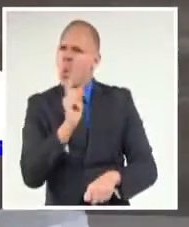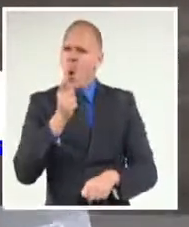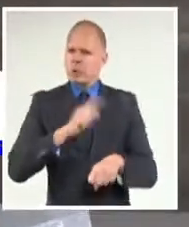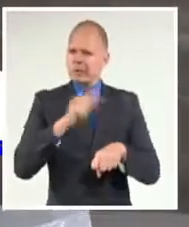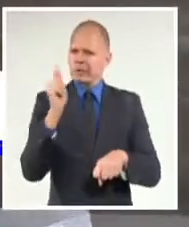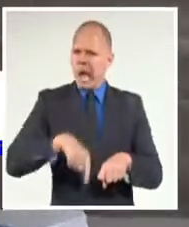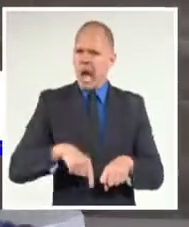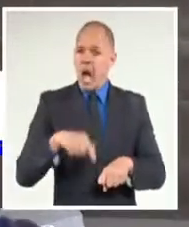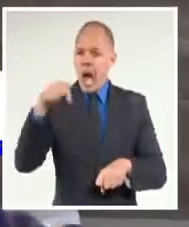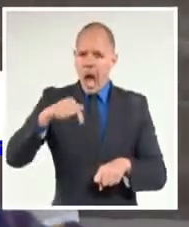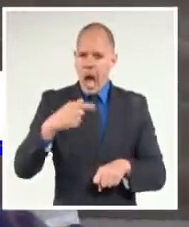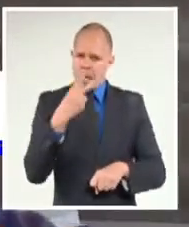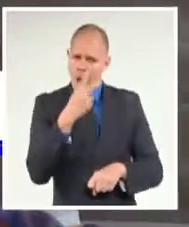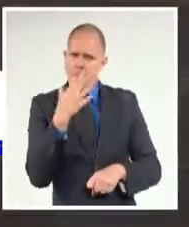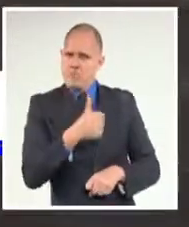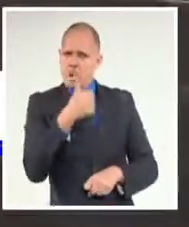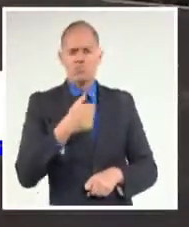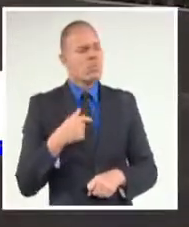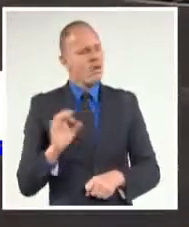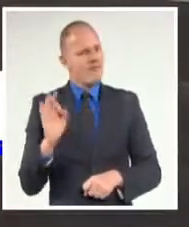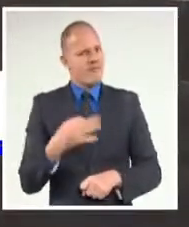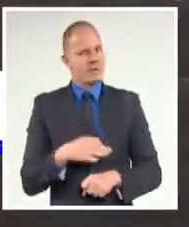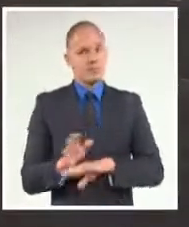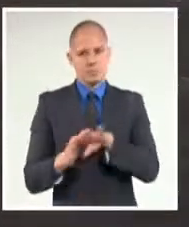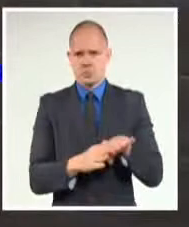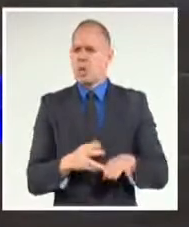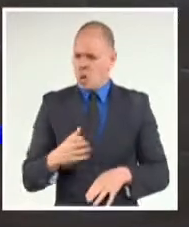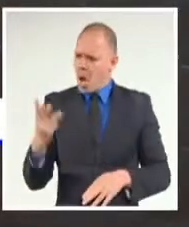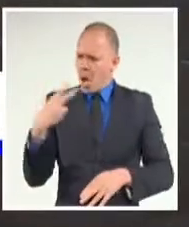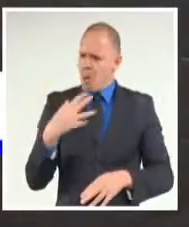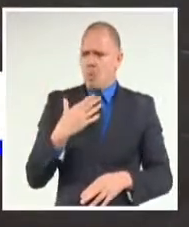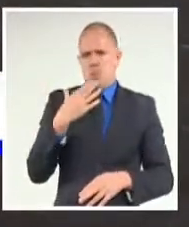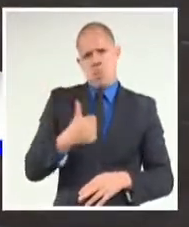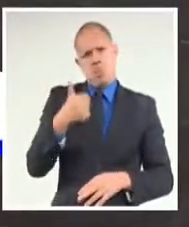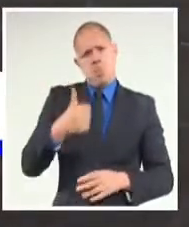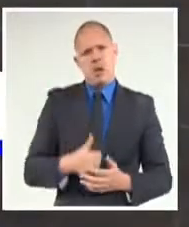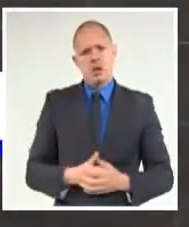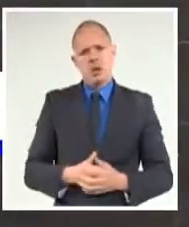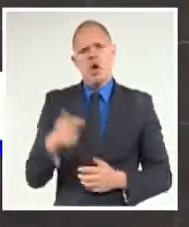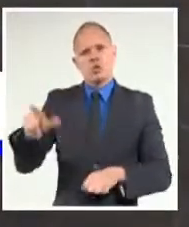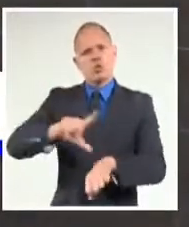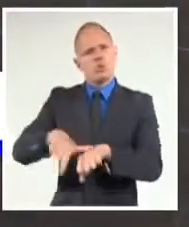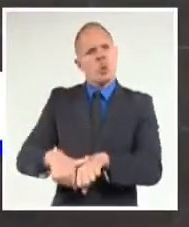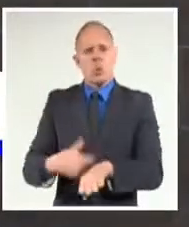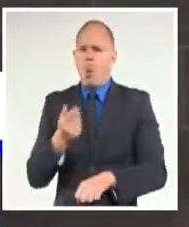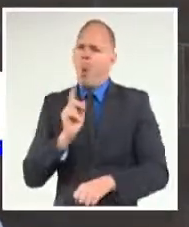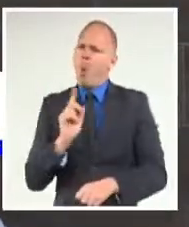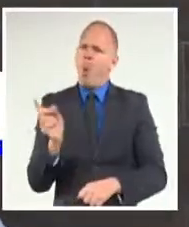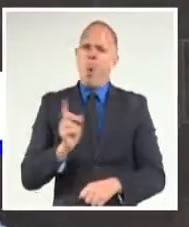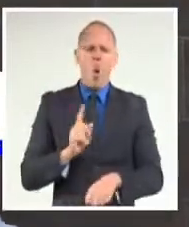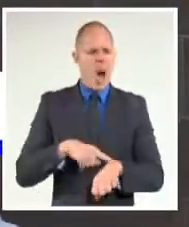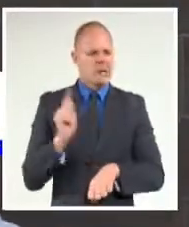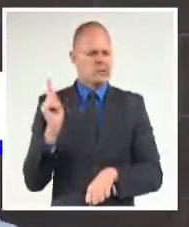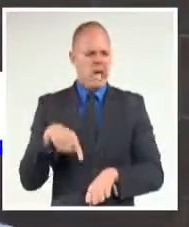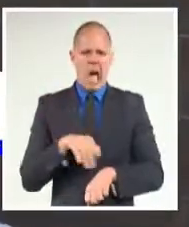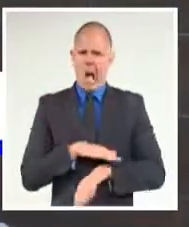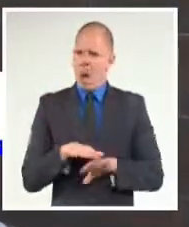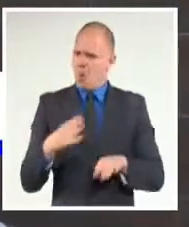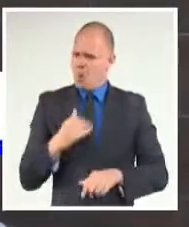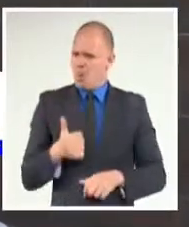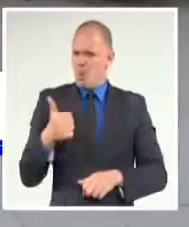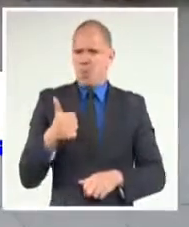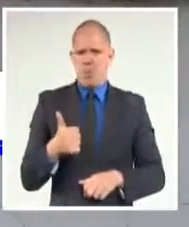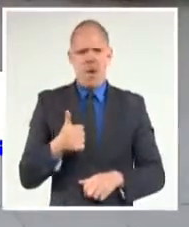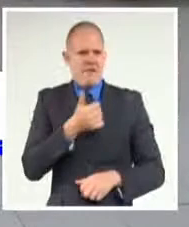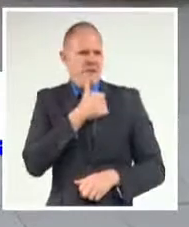lo ha tratado? Todo bien. Bastante bien. ¿Ha tenido que esperar mucho? No. Hasta el momento no, todo ha